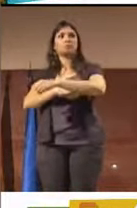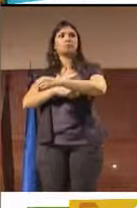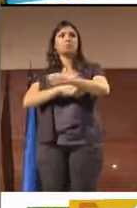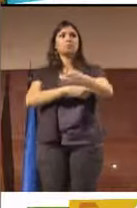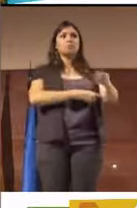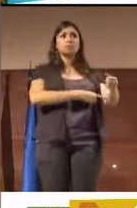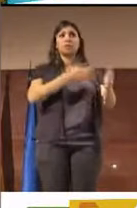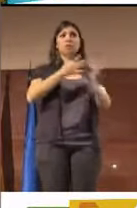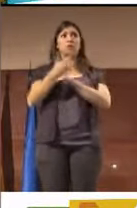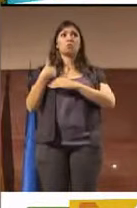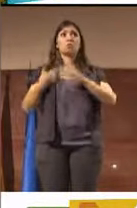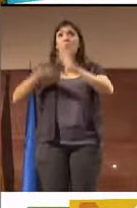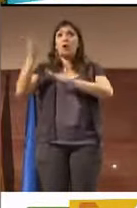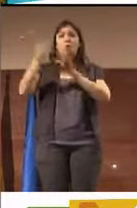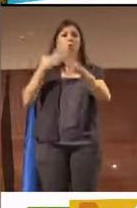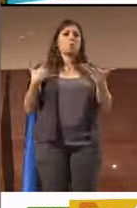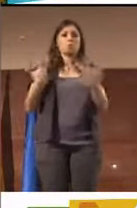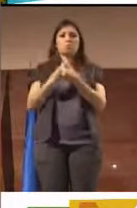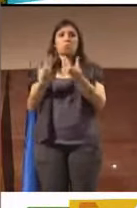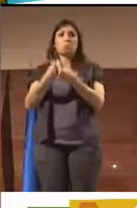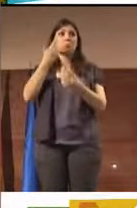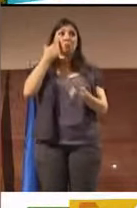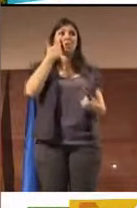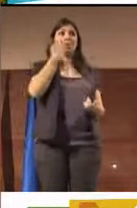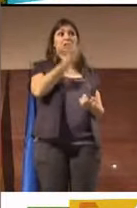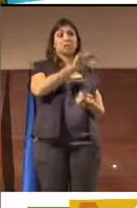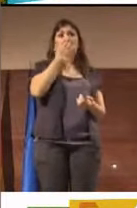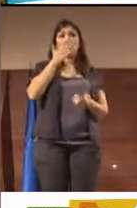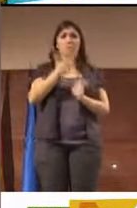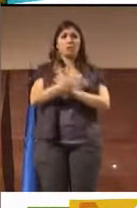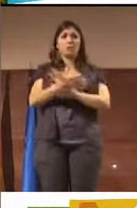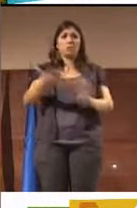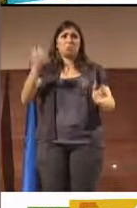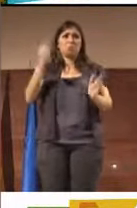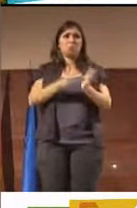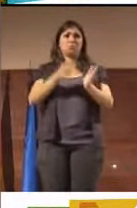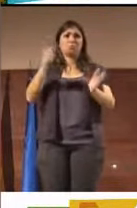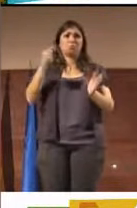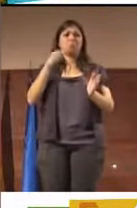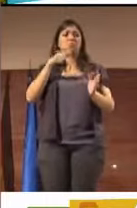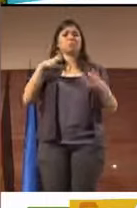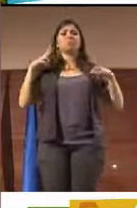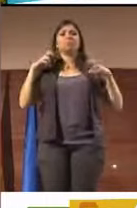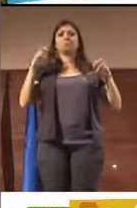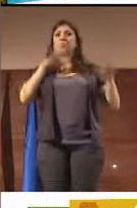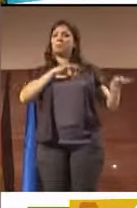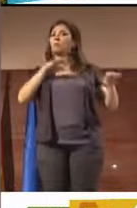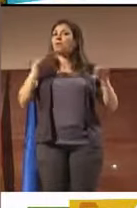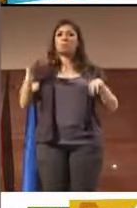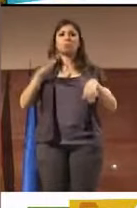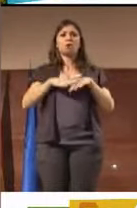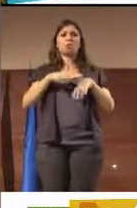le acompaña, de tal manera que veis que en muy pocos segundos Armón queda montado y